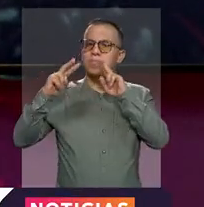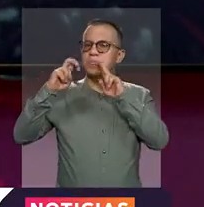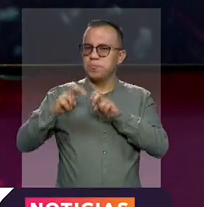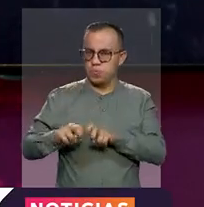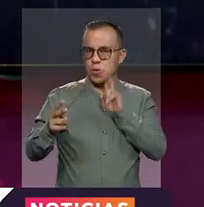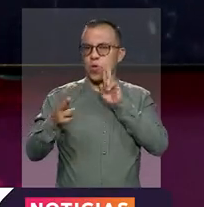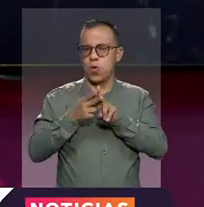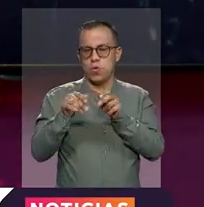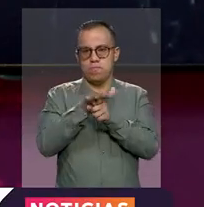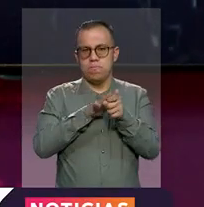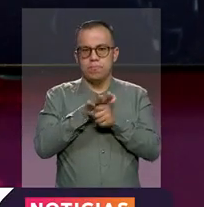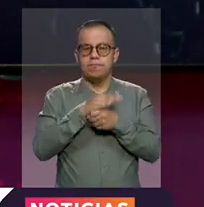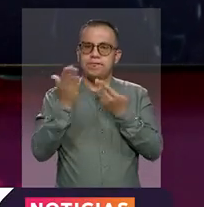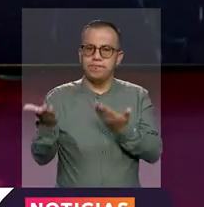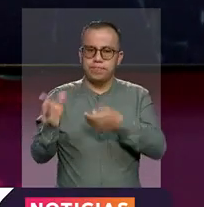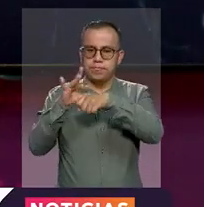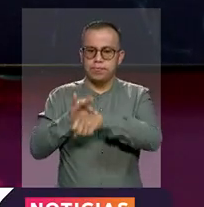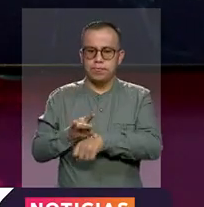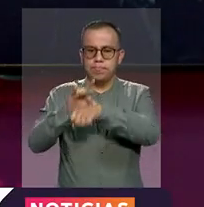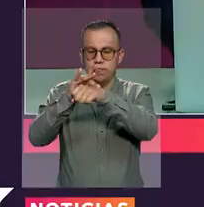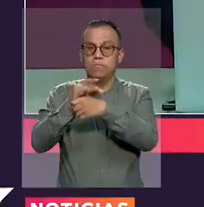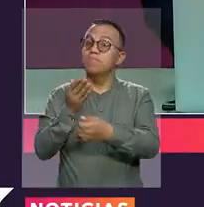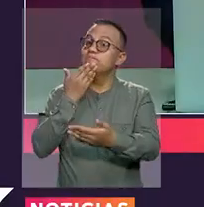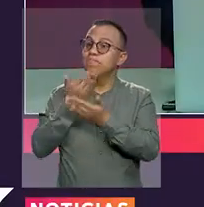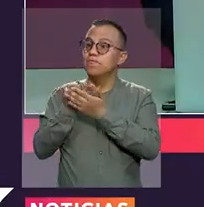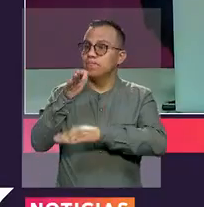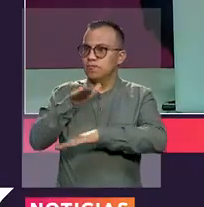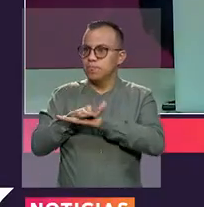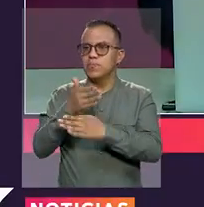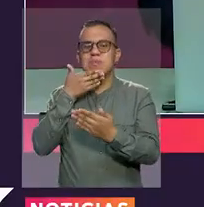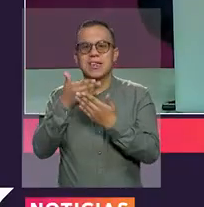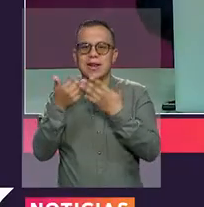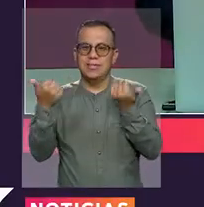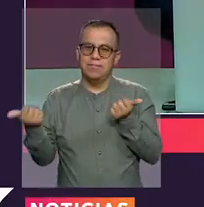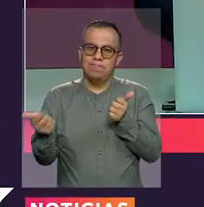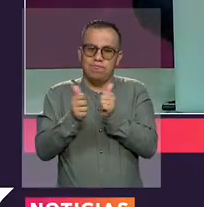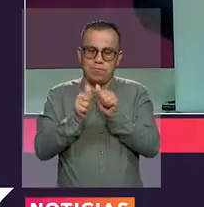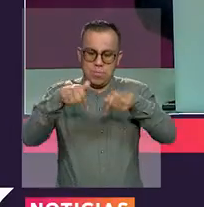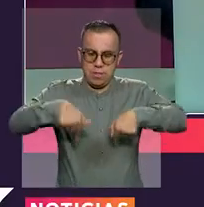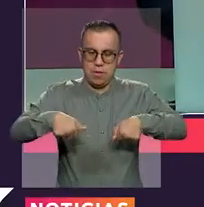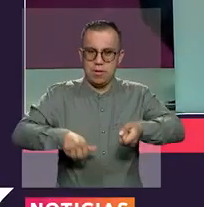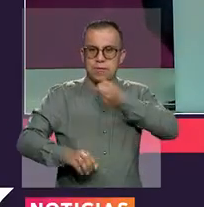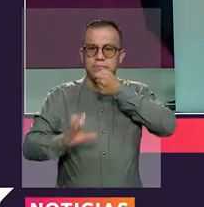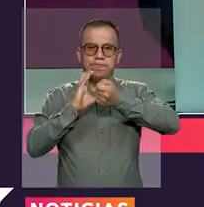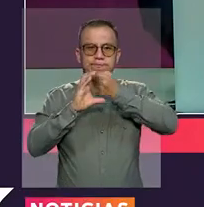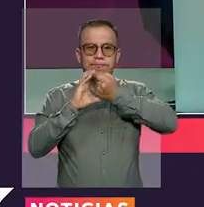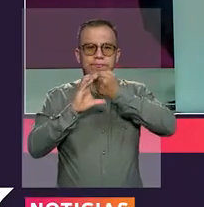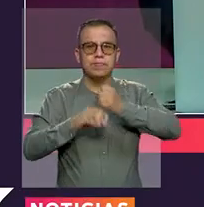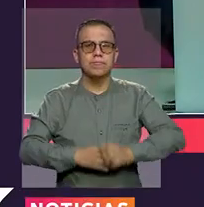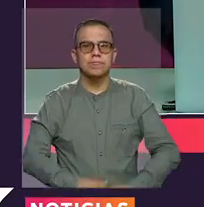conocedor de estos casos. Doctor Angulo, muy buenas tardes y gracias por acompañarnos aquí en Noticias Capital.